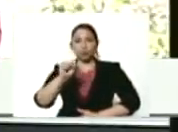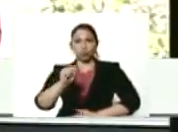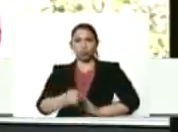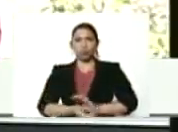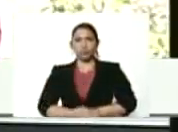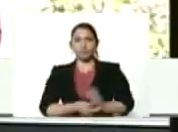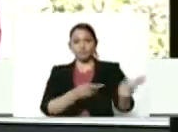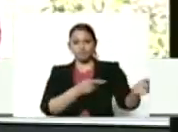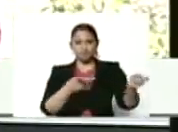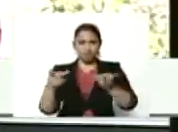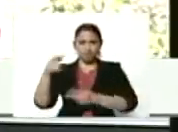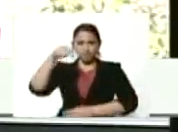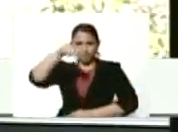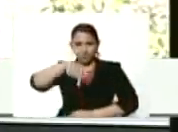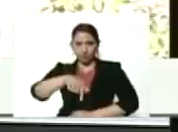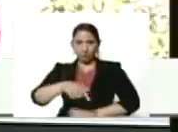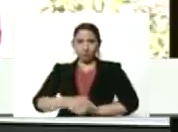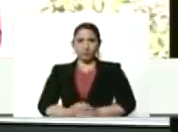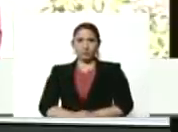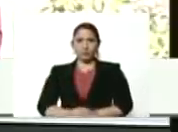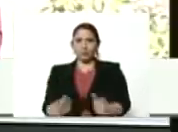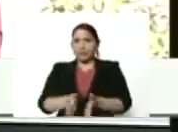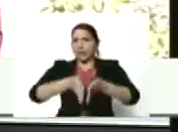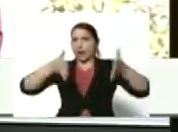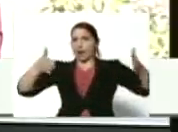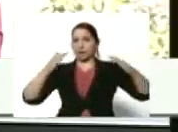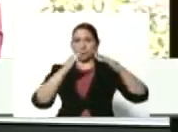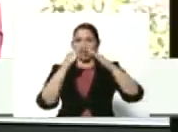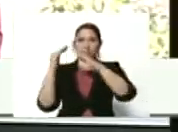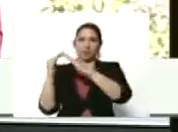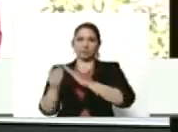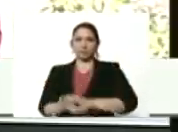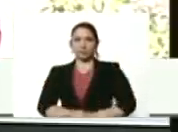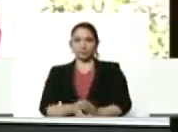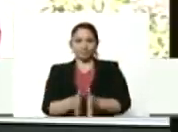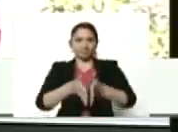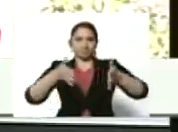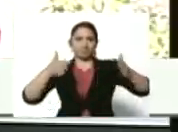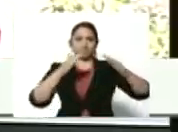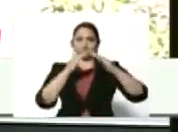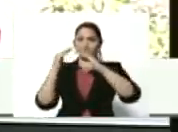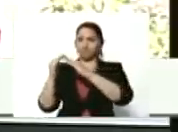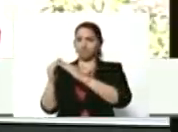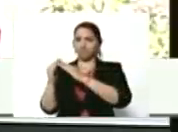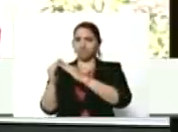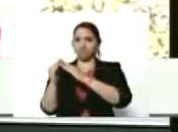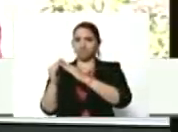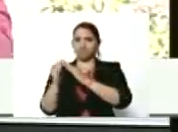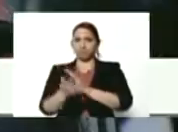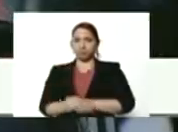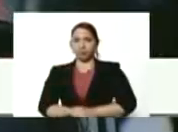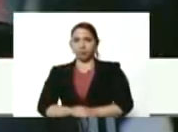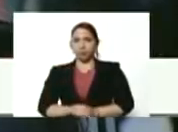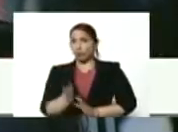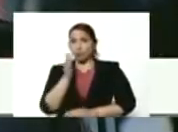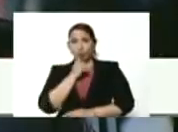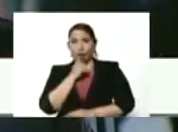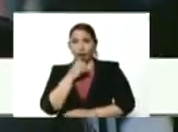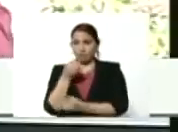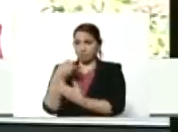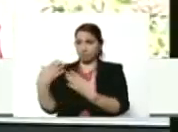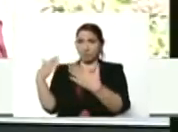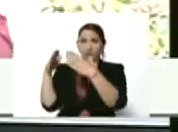a The Big House. The Big House, no estamos en The White House, estamos en The